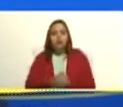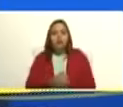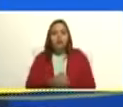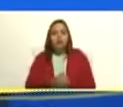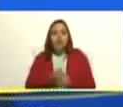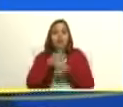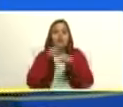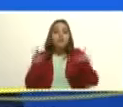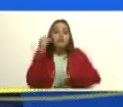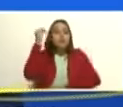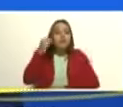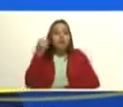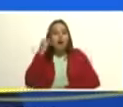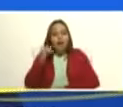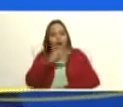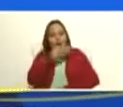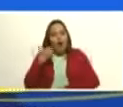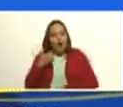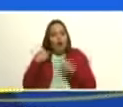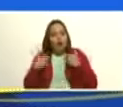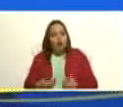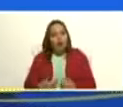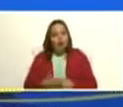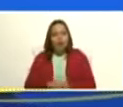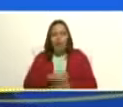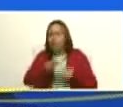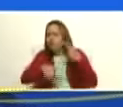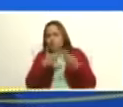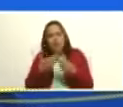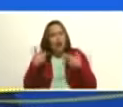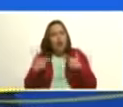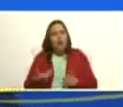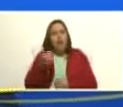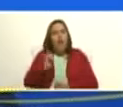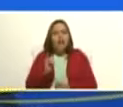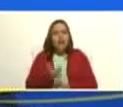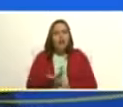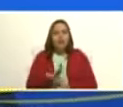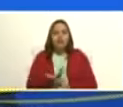humano. Es mentira, el ser humano nunca ha sido.